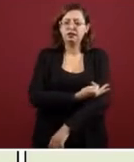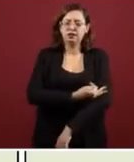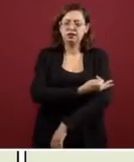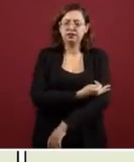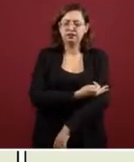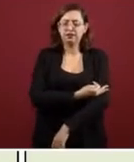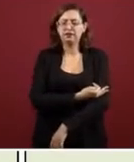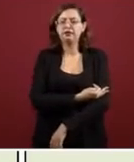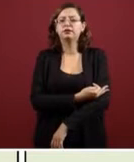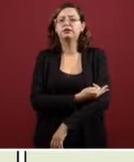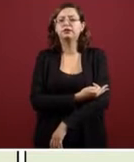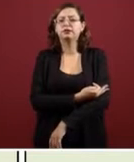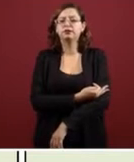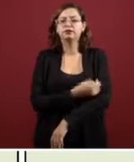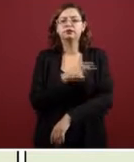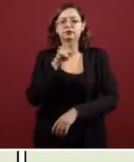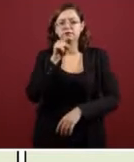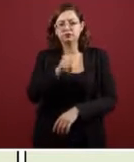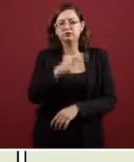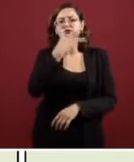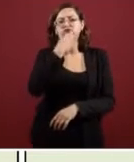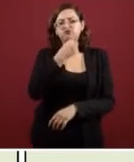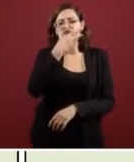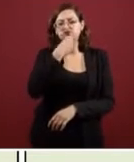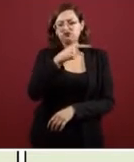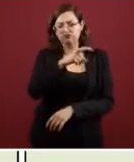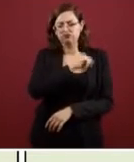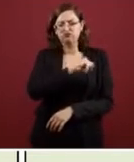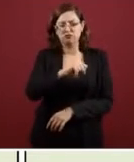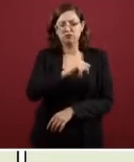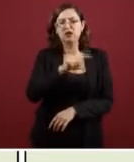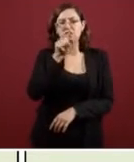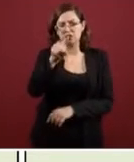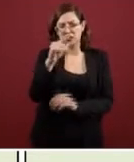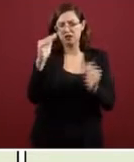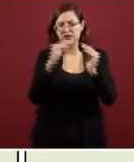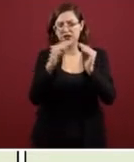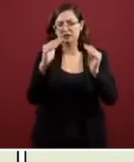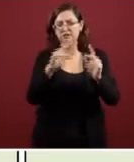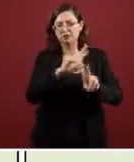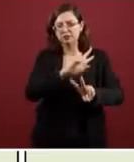se arriba el presunto delincuente a este domicilio.